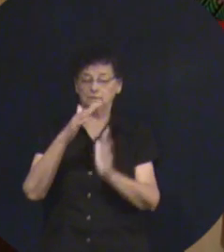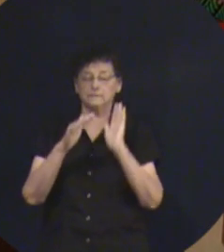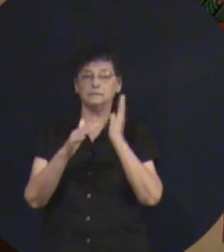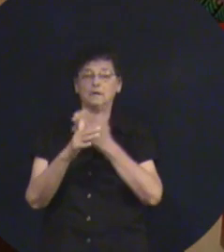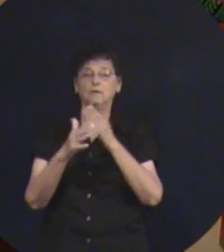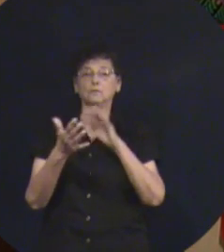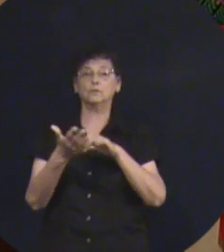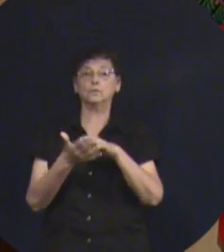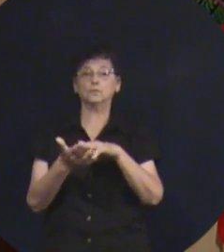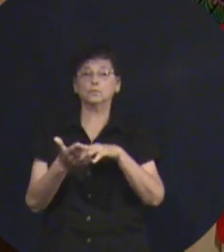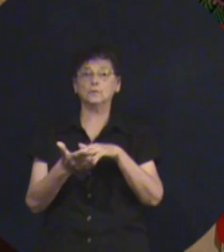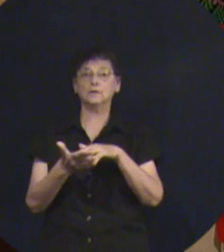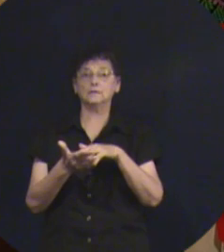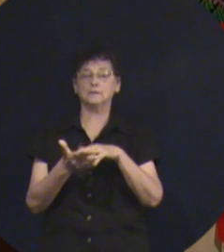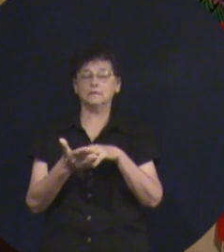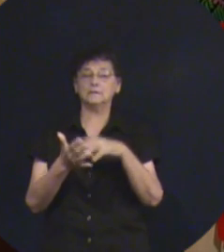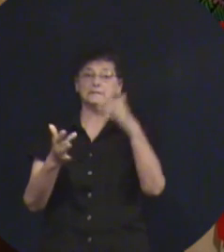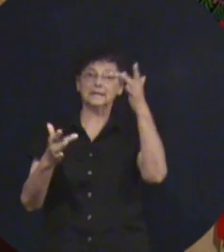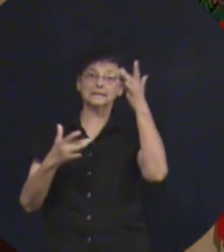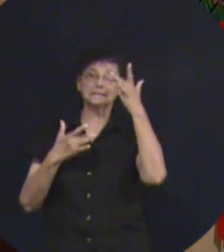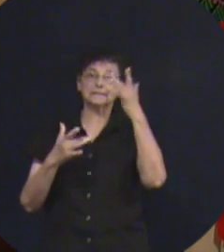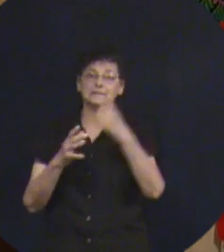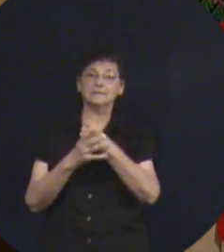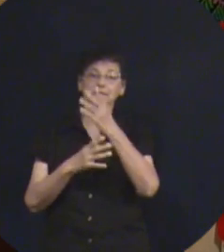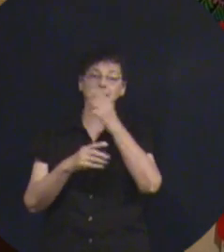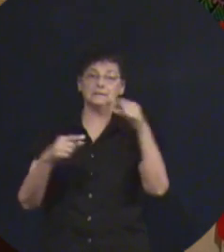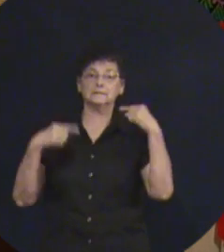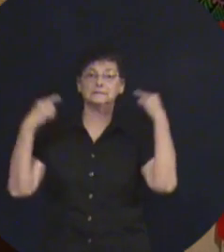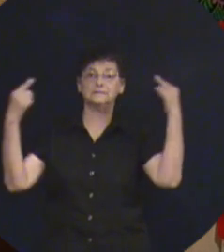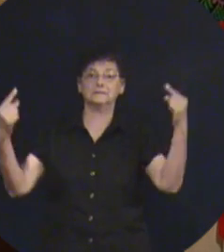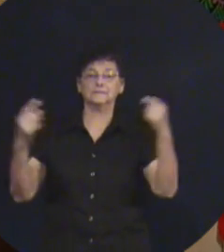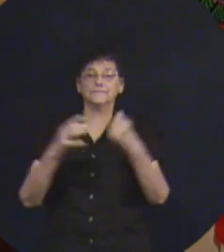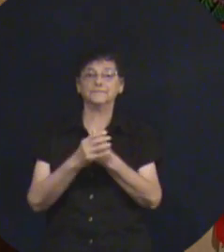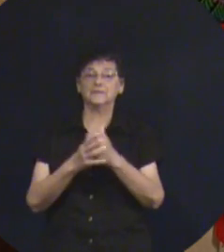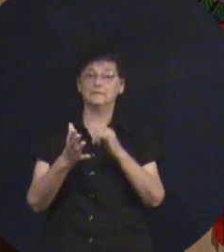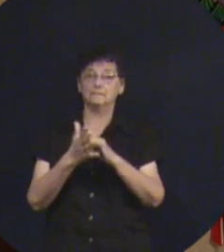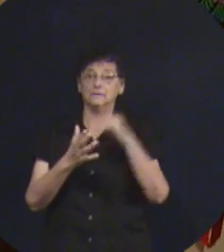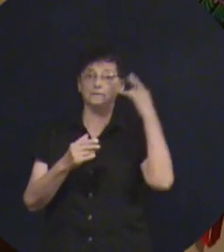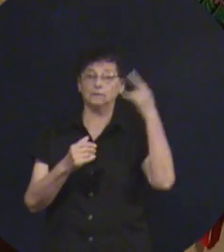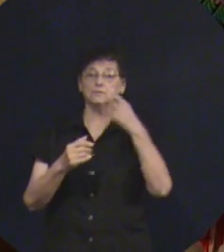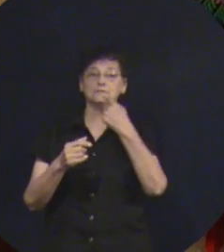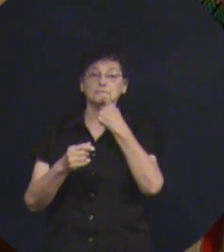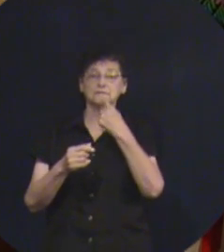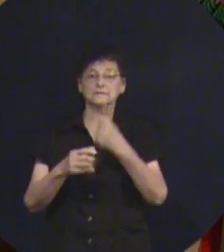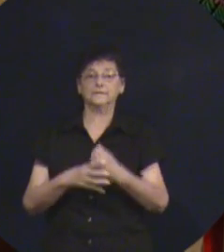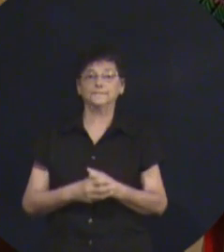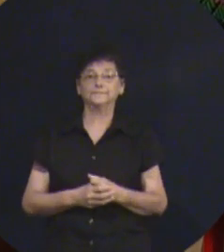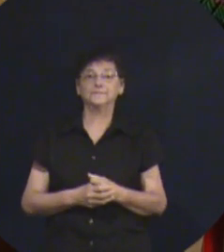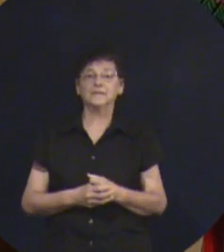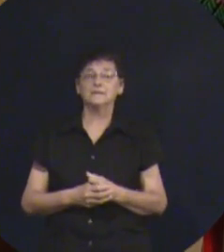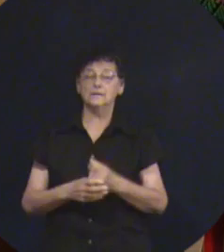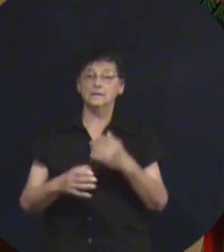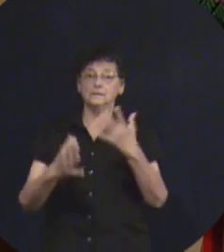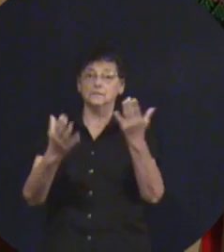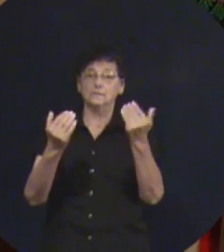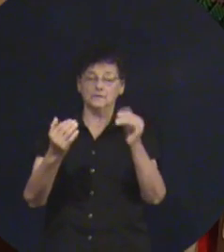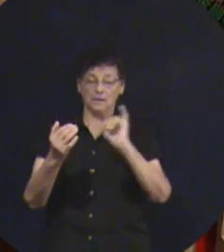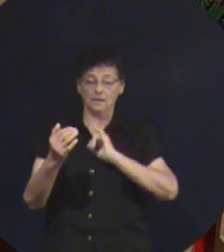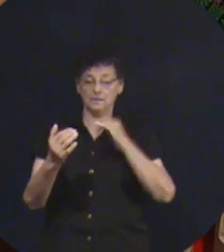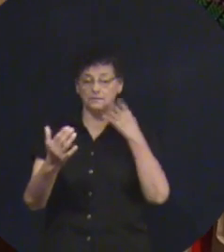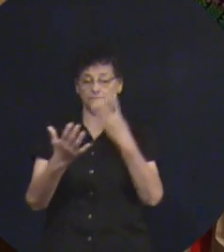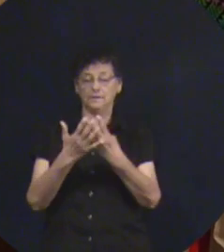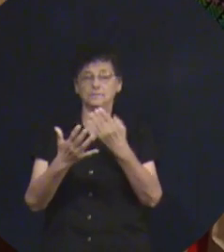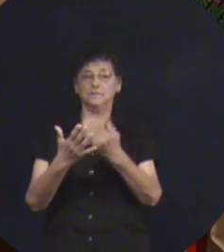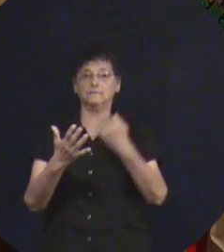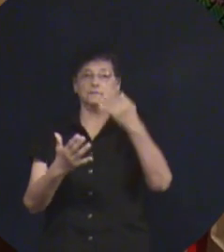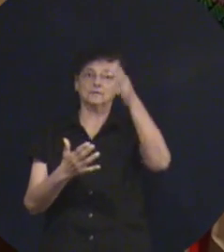nuestras debilidades, enfermedades y pecados, diciendo: Yo confieso